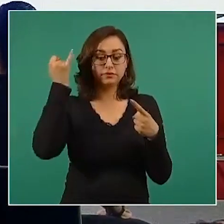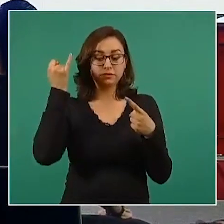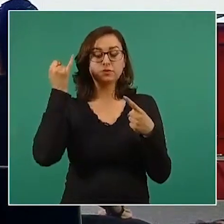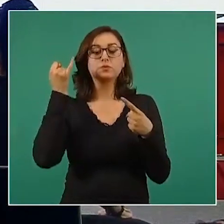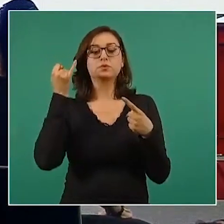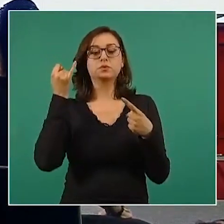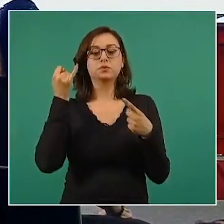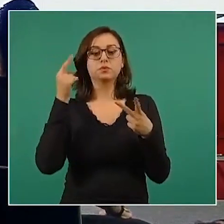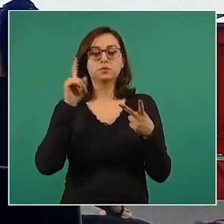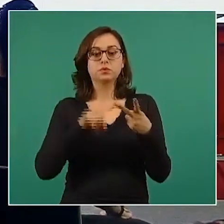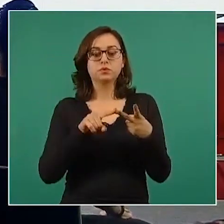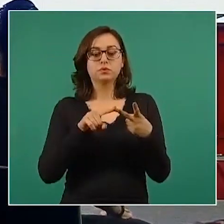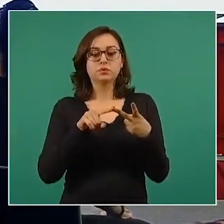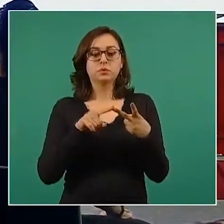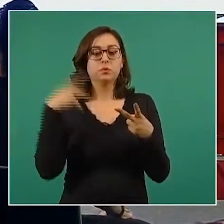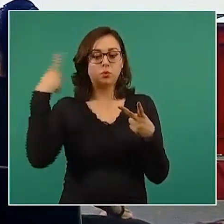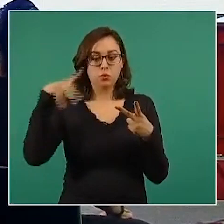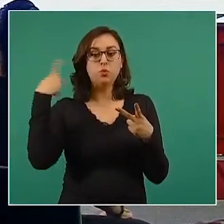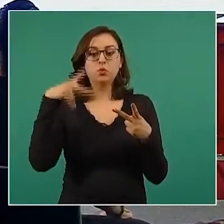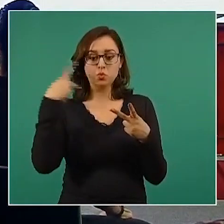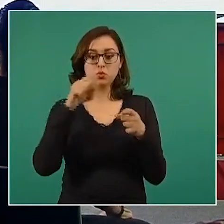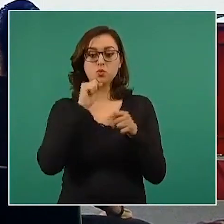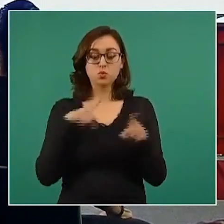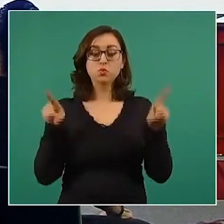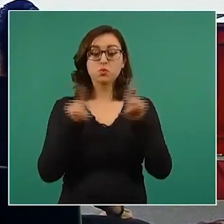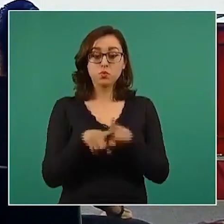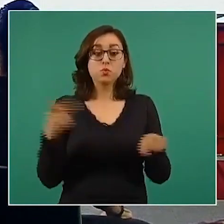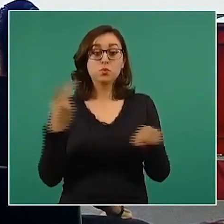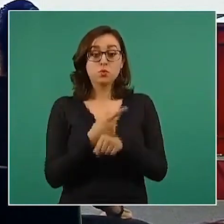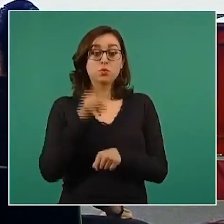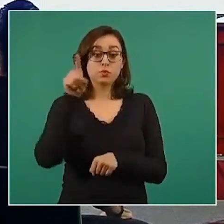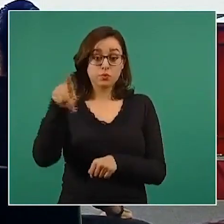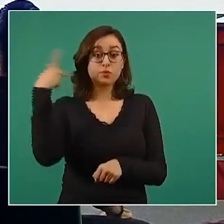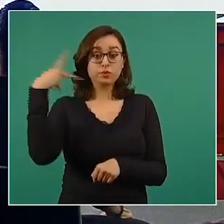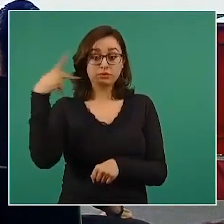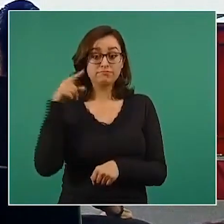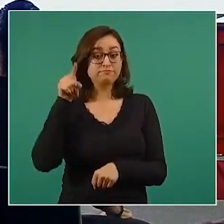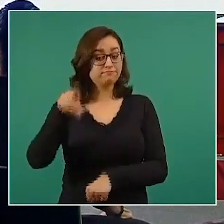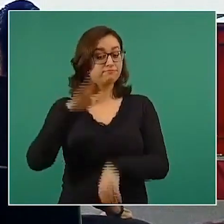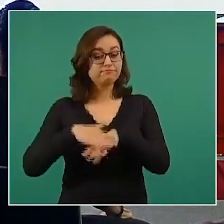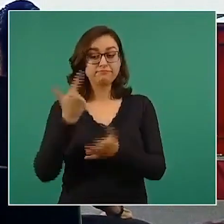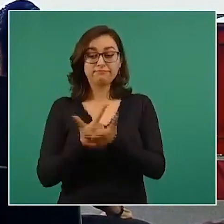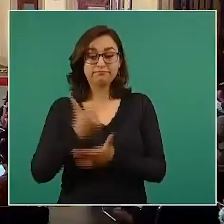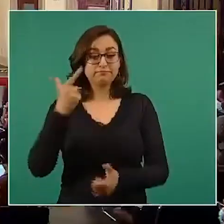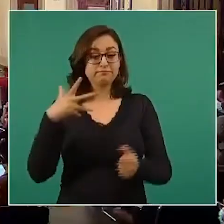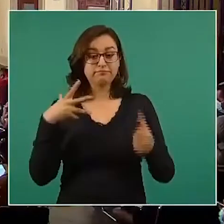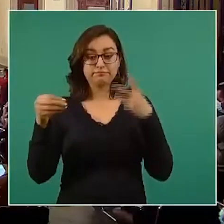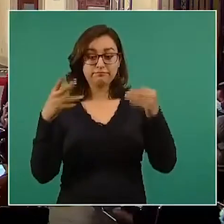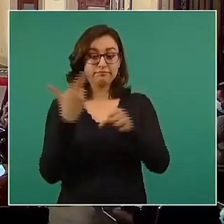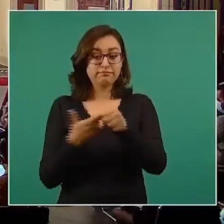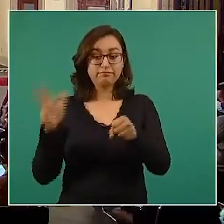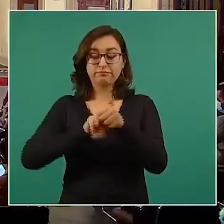como un ejemplo, y en Margarita, Puebla, que como ustedes saben, Puebla es uno de los estados con mayor afectación en cuanto a la infraestructura